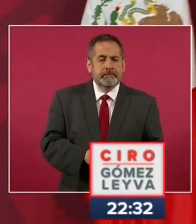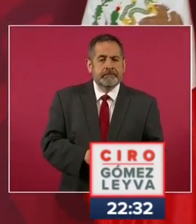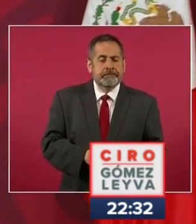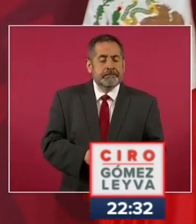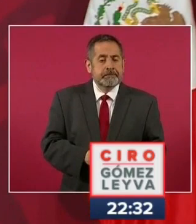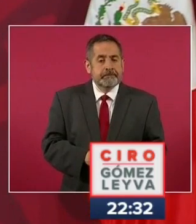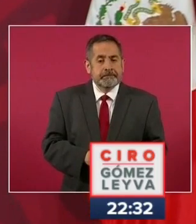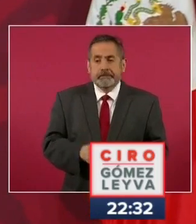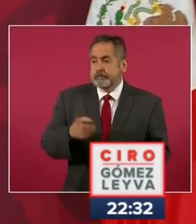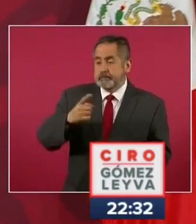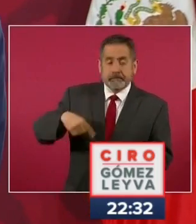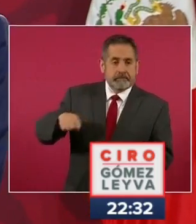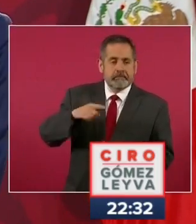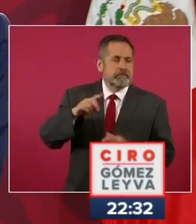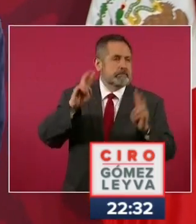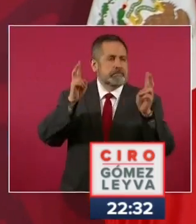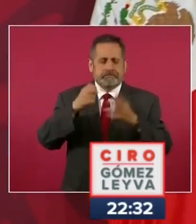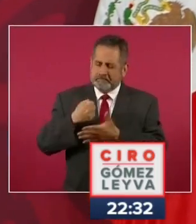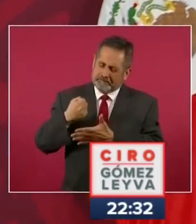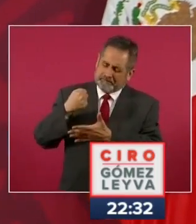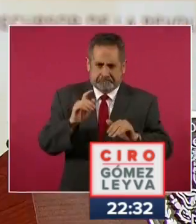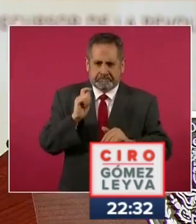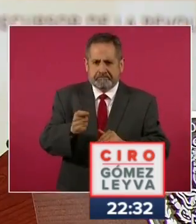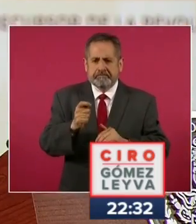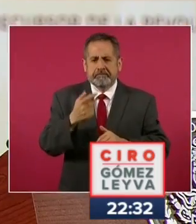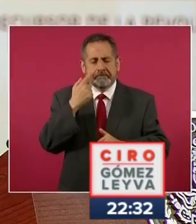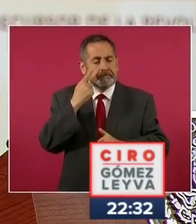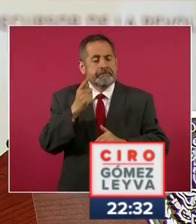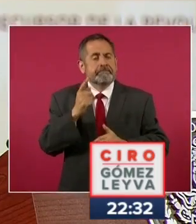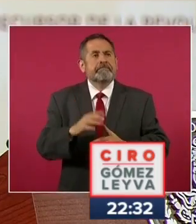cuando se trate de mezquindades,